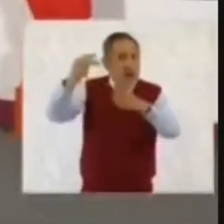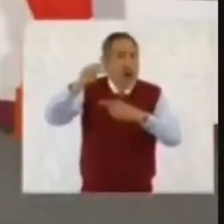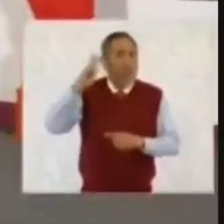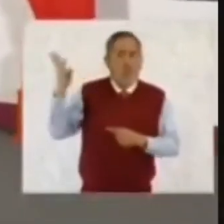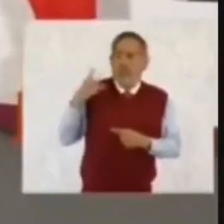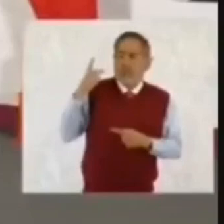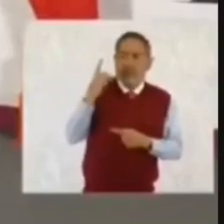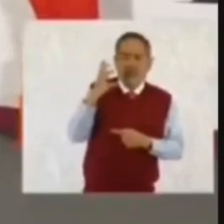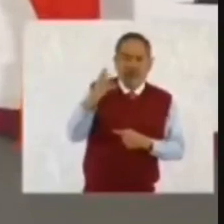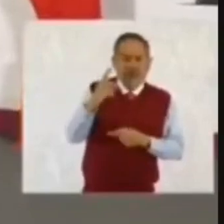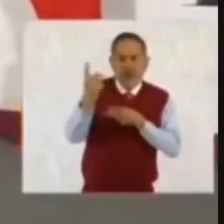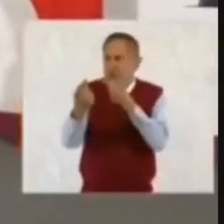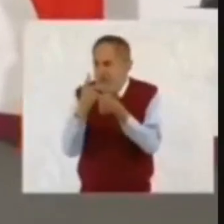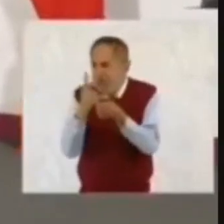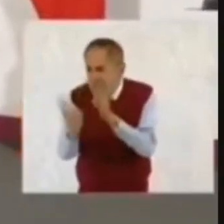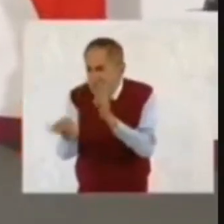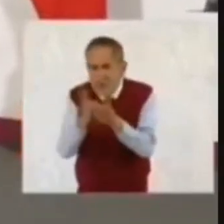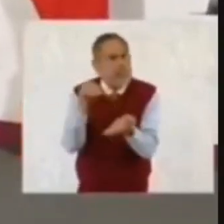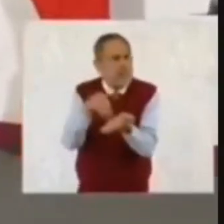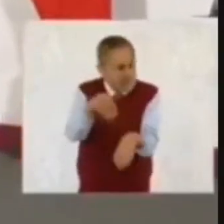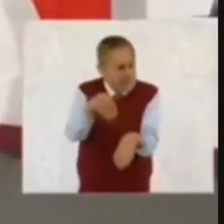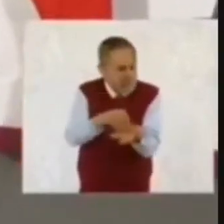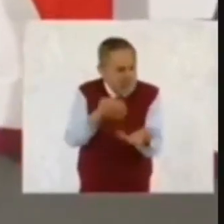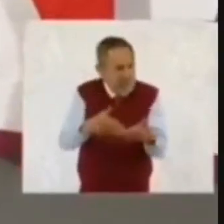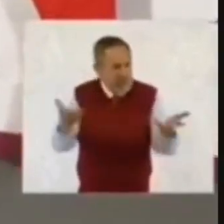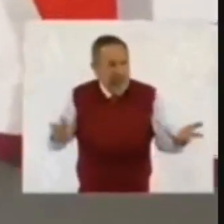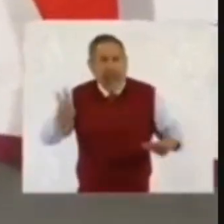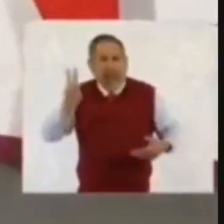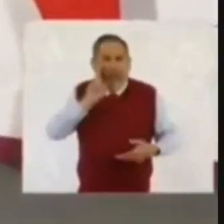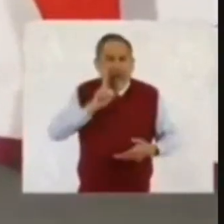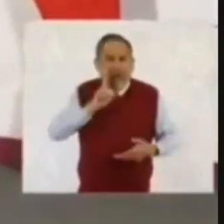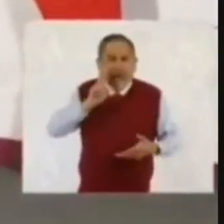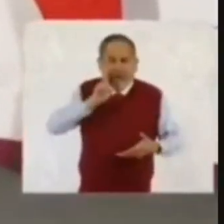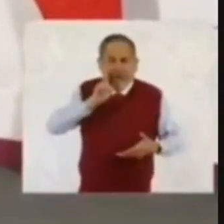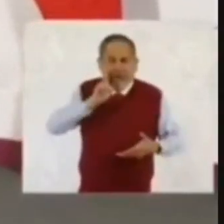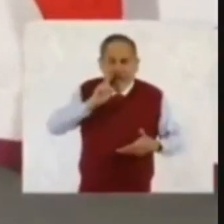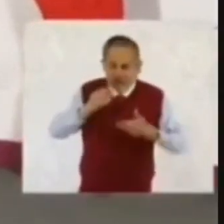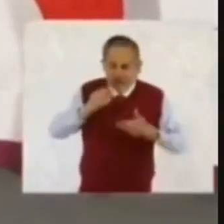seguir con las pláticas. En la medida de lo posible, pues